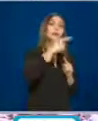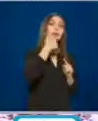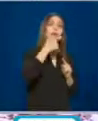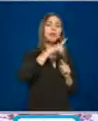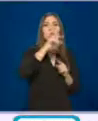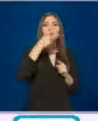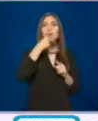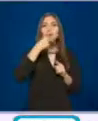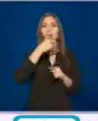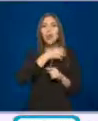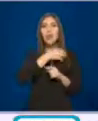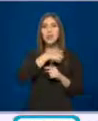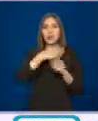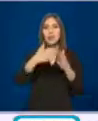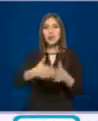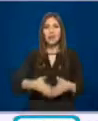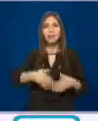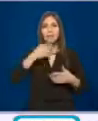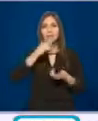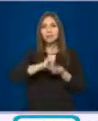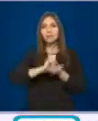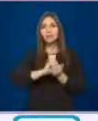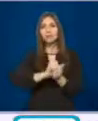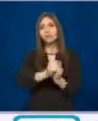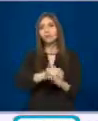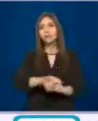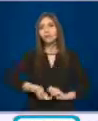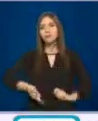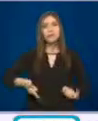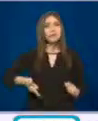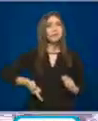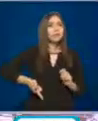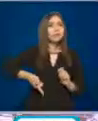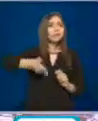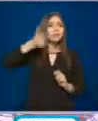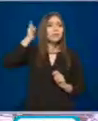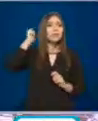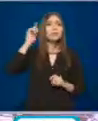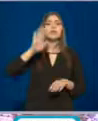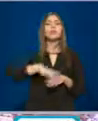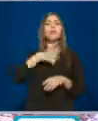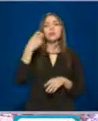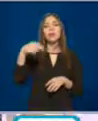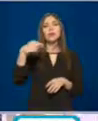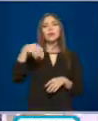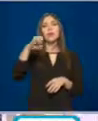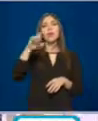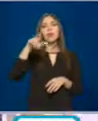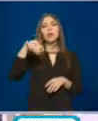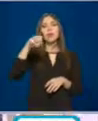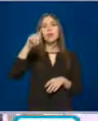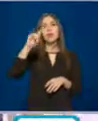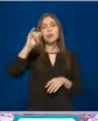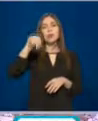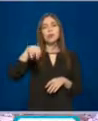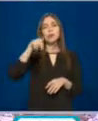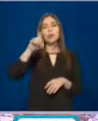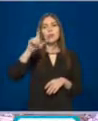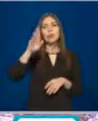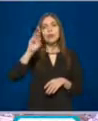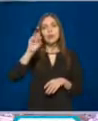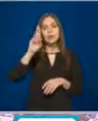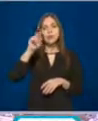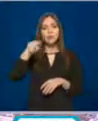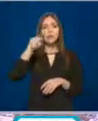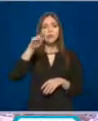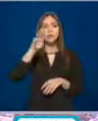ya extrema qué y se pasa? amotinan. ¿Cómo? Se amotinan, por eso se llama el motín del Bounty. Claro. Y el segundo a bordo, el capitán Fletcher,